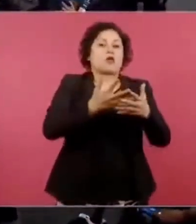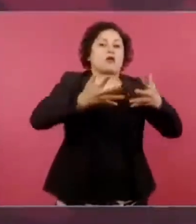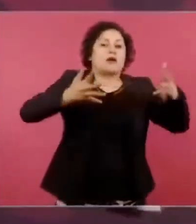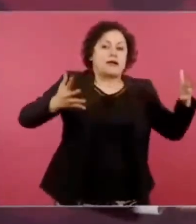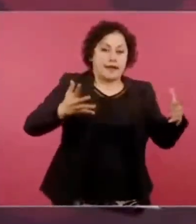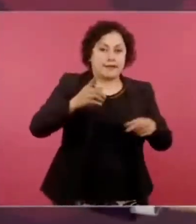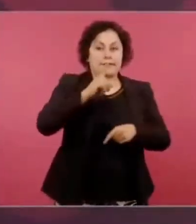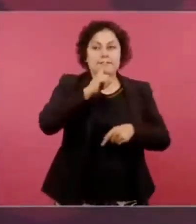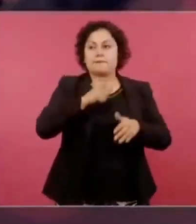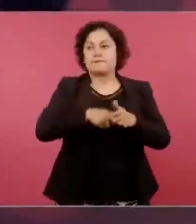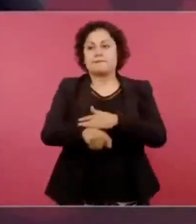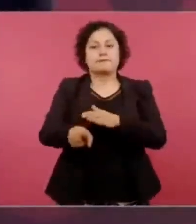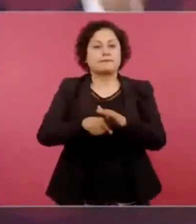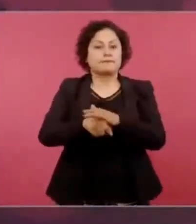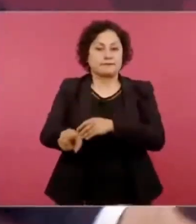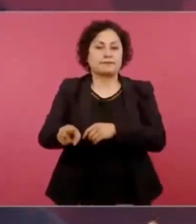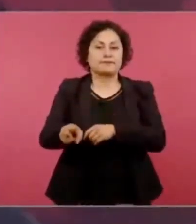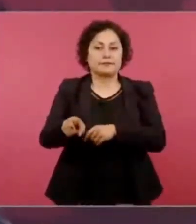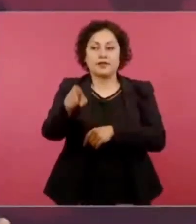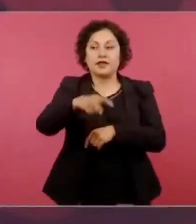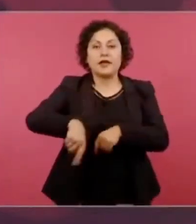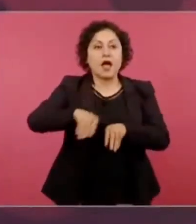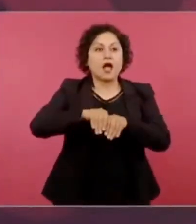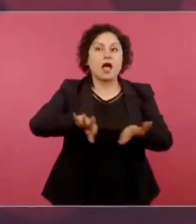diciendo de que nosotros queremos